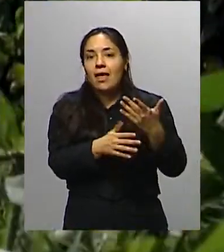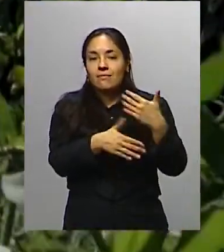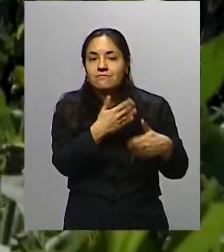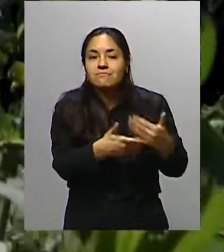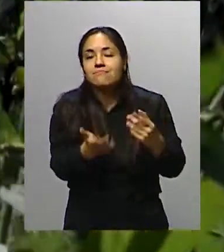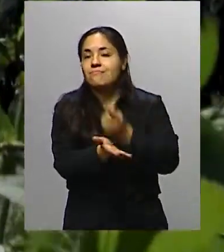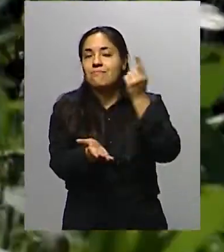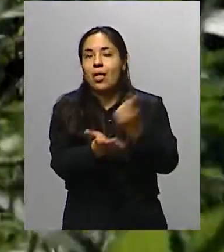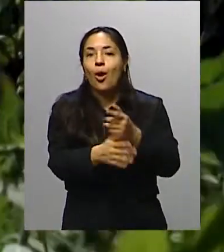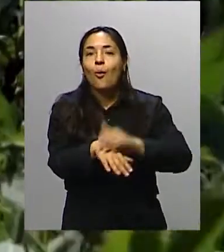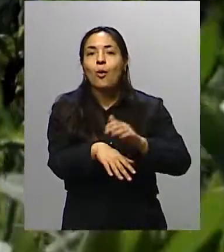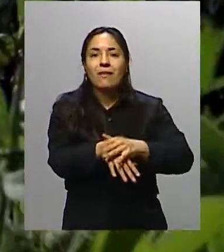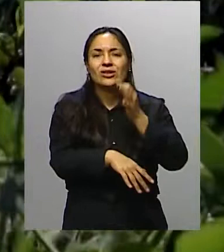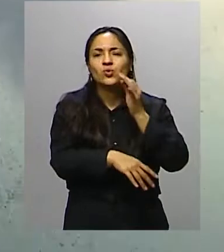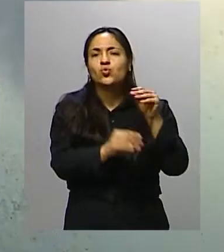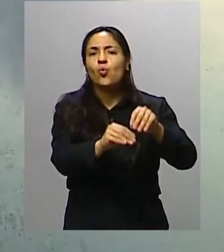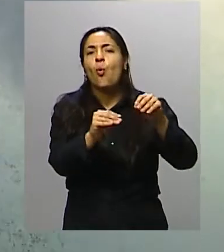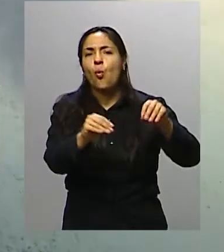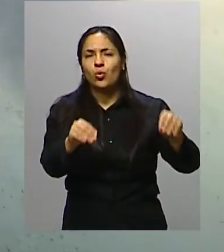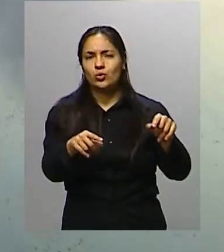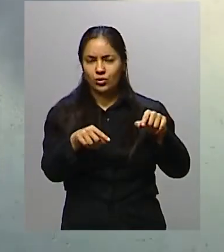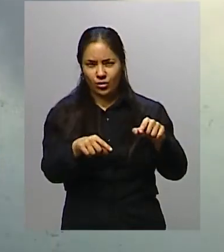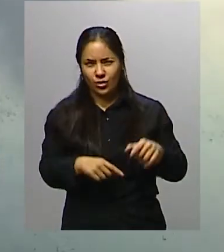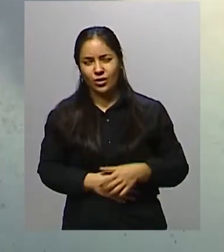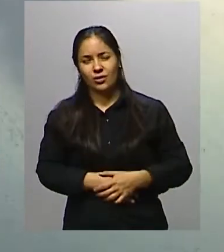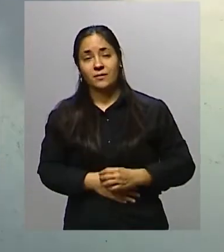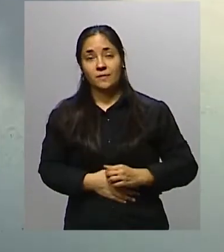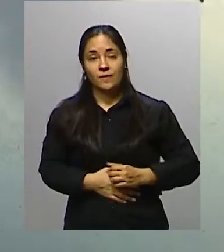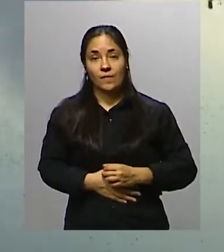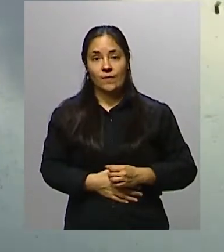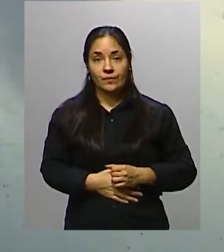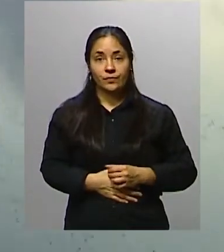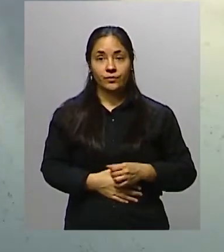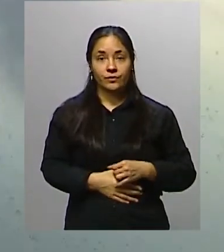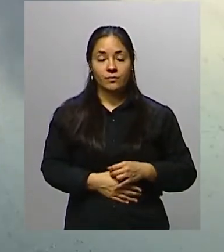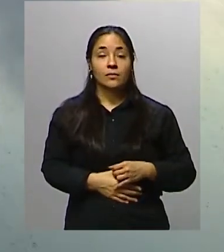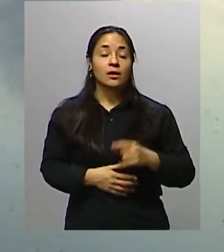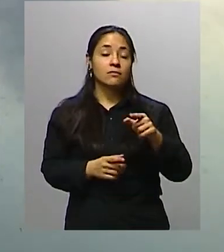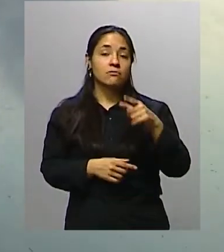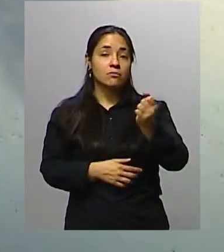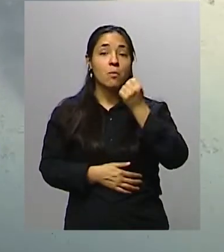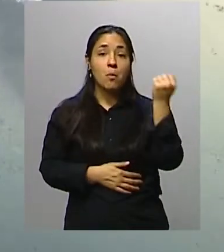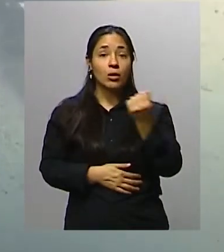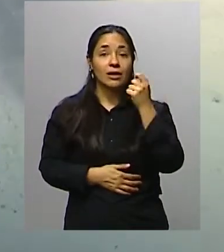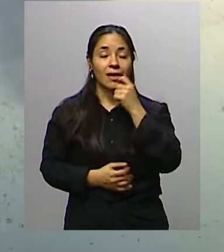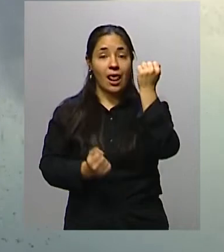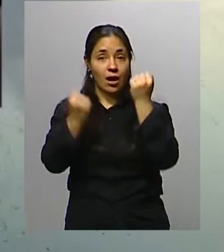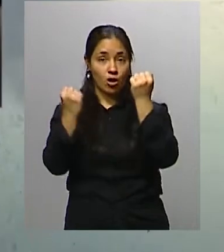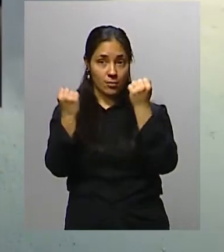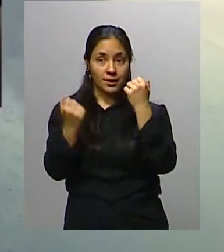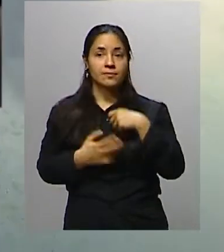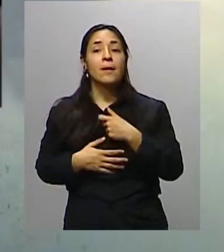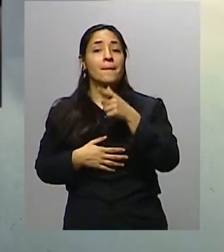principio. Sí. Ever, y por ahí se entiende que es importante, lo decíamos recién, para la economía, y creo que la